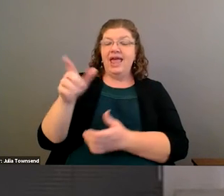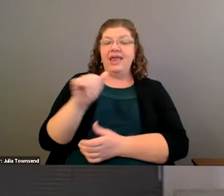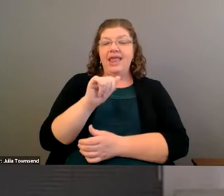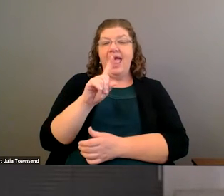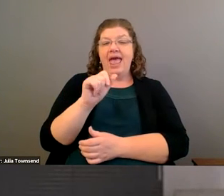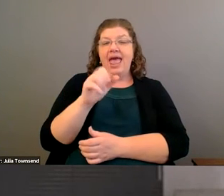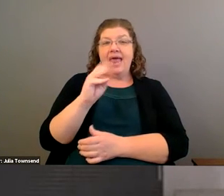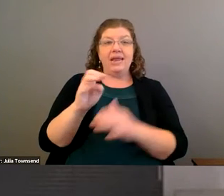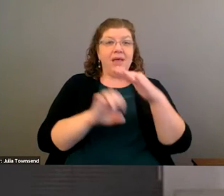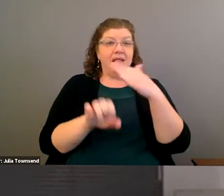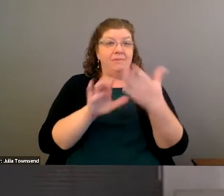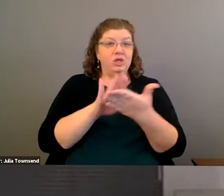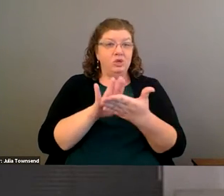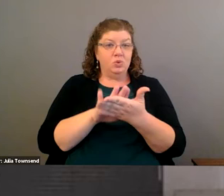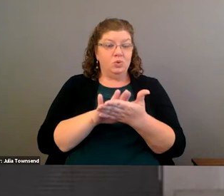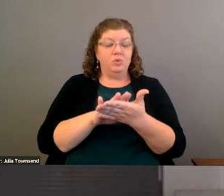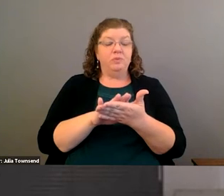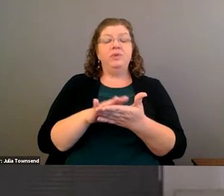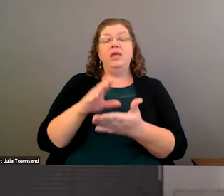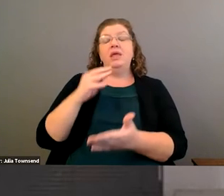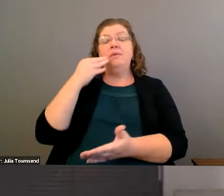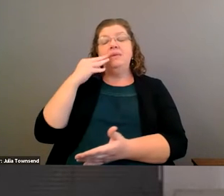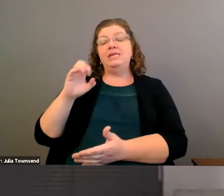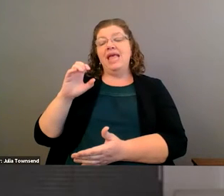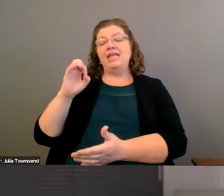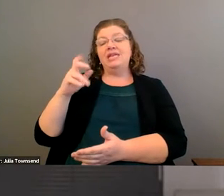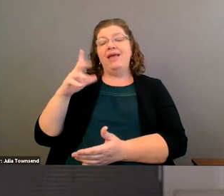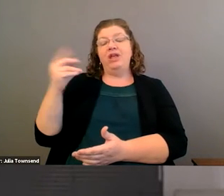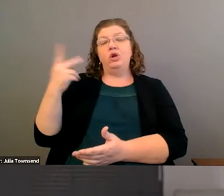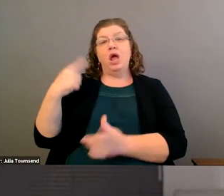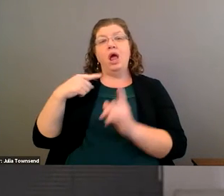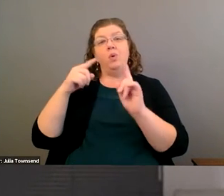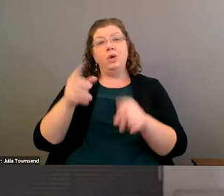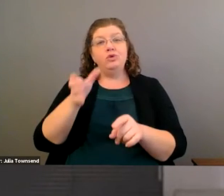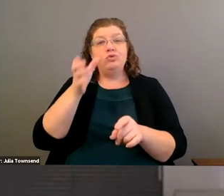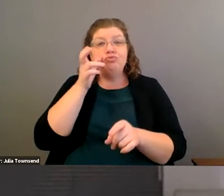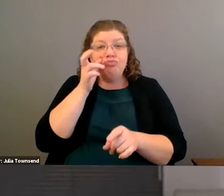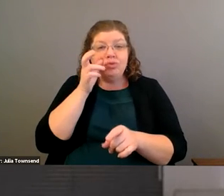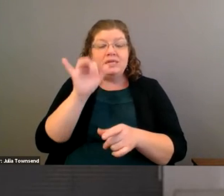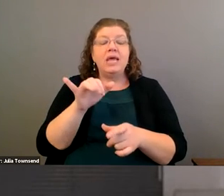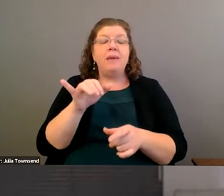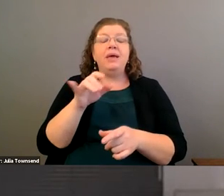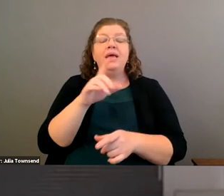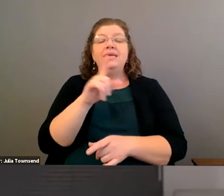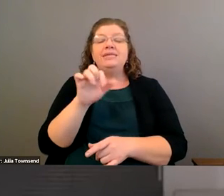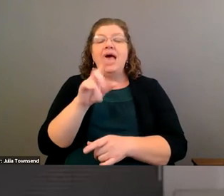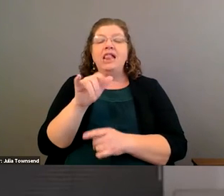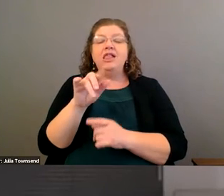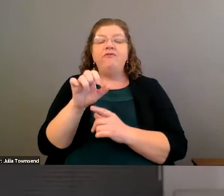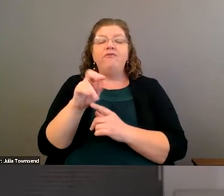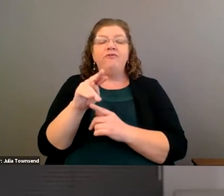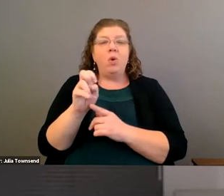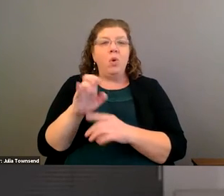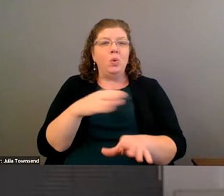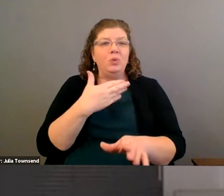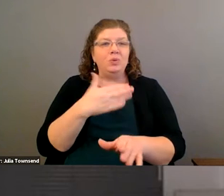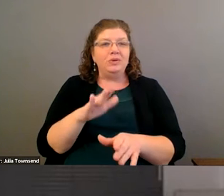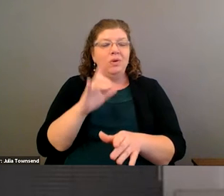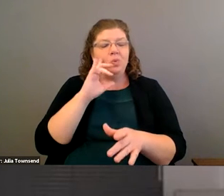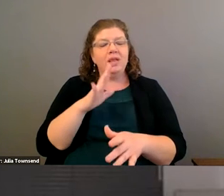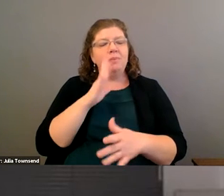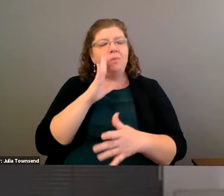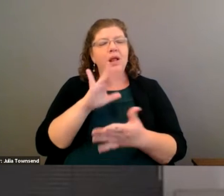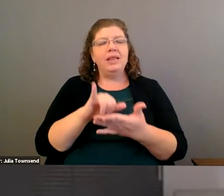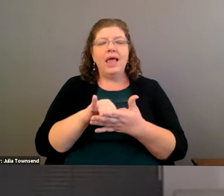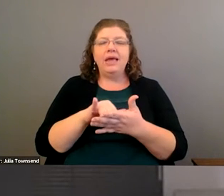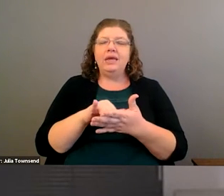señor Larkson de la escuela primaria de Adams. La señora Escobedo y yo nos invitaron para ir y escucharle tocar